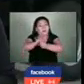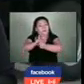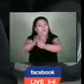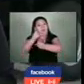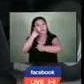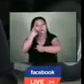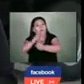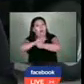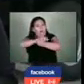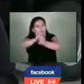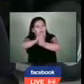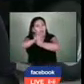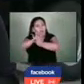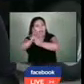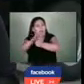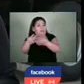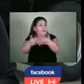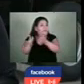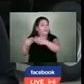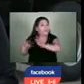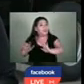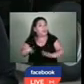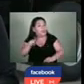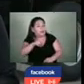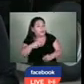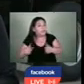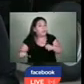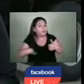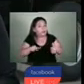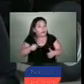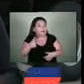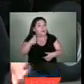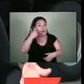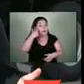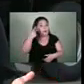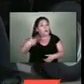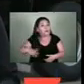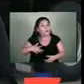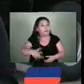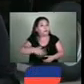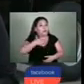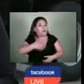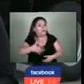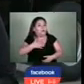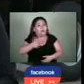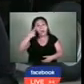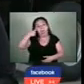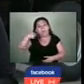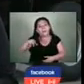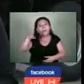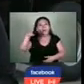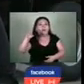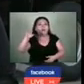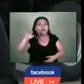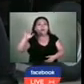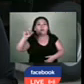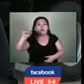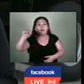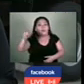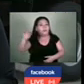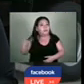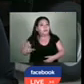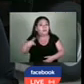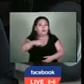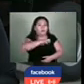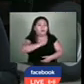cambios, mutaciones en su genoma que pueden condicionar a tener situaciones más adversas, y es el caso de la variante Delta en el territorio, por lo